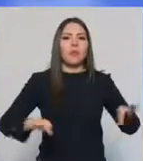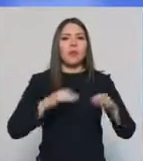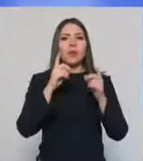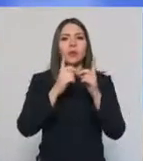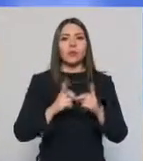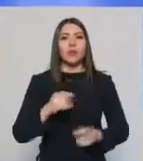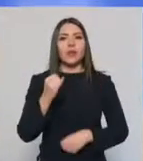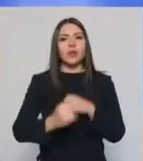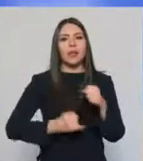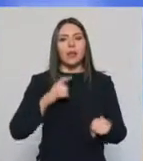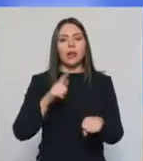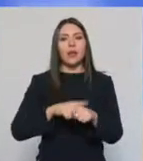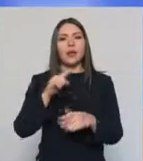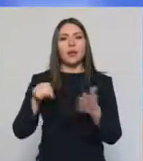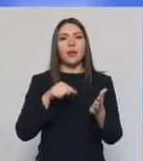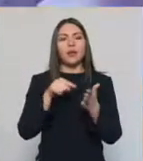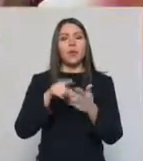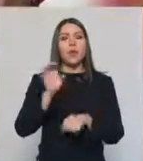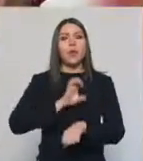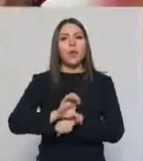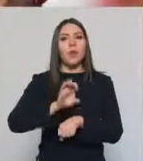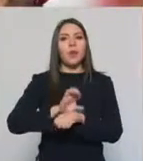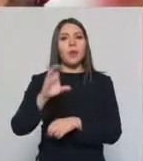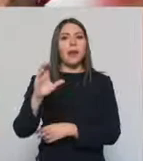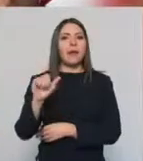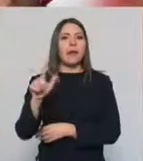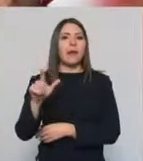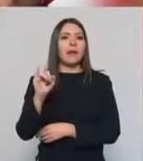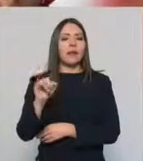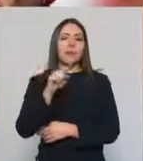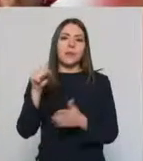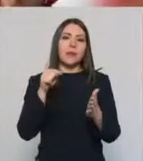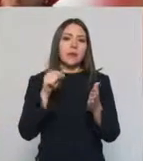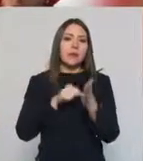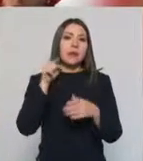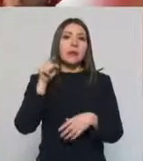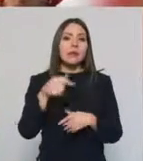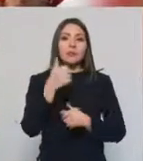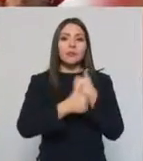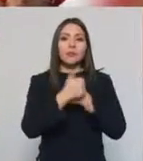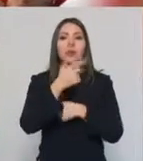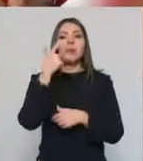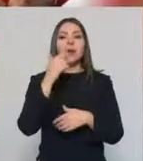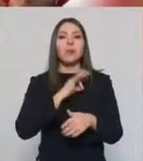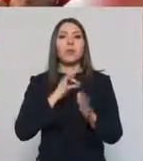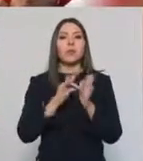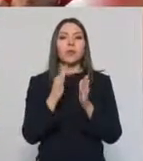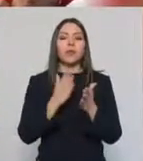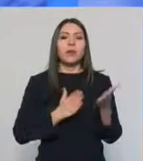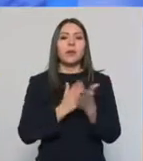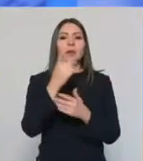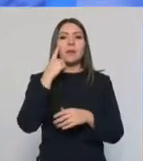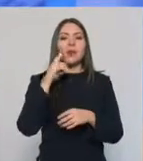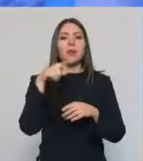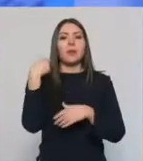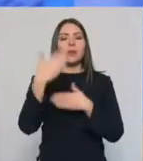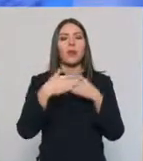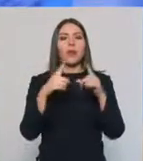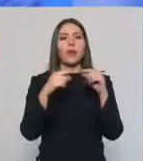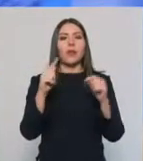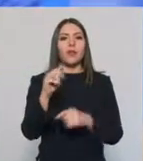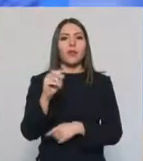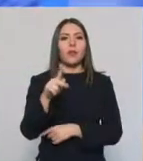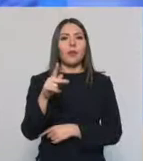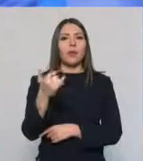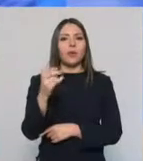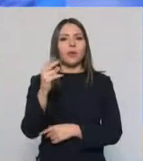internacional de pista que tuvo lugar en Cali, Colombia, en donde además sumaron puntos para el ranking a los Juegos Olímpicos Tokio 2020. Ambos mexicanos